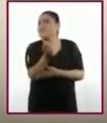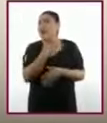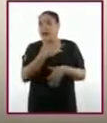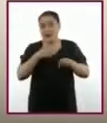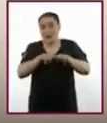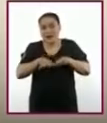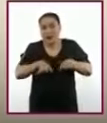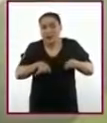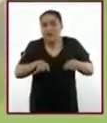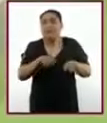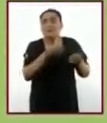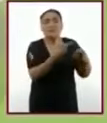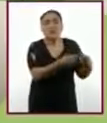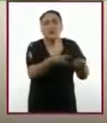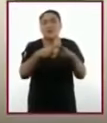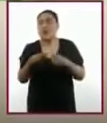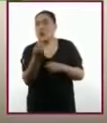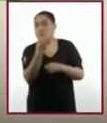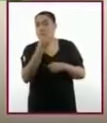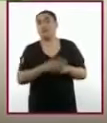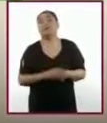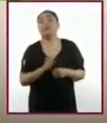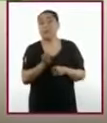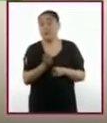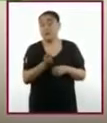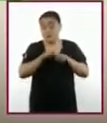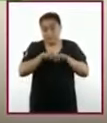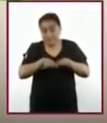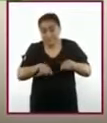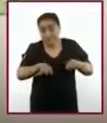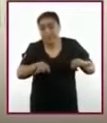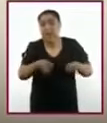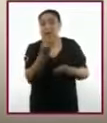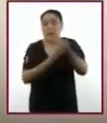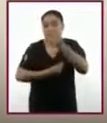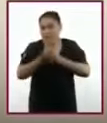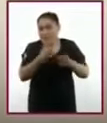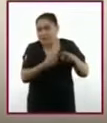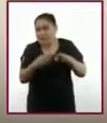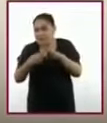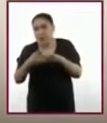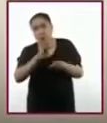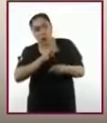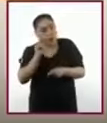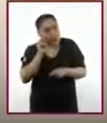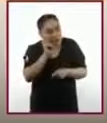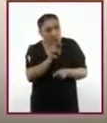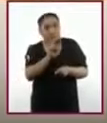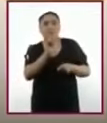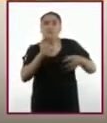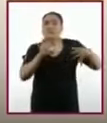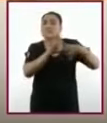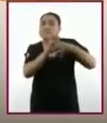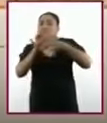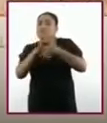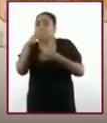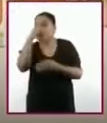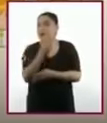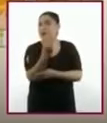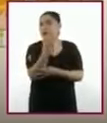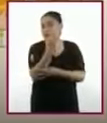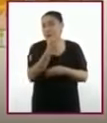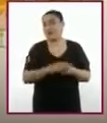alimentarias. La red alimentaria es una forma gráfica de mostrar todas las interacciones asociadas a la alimentación